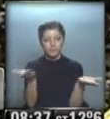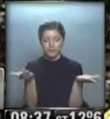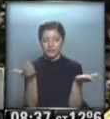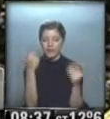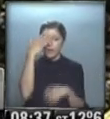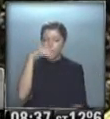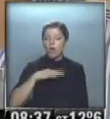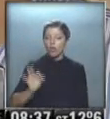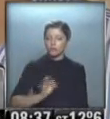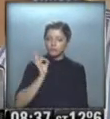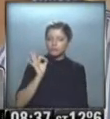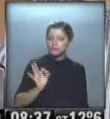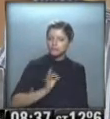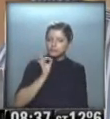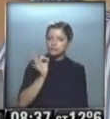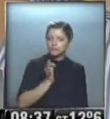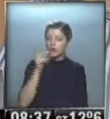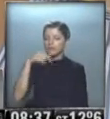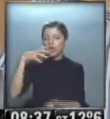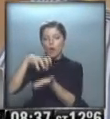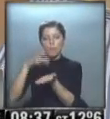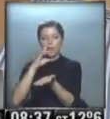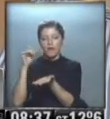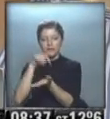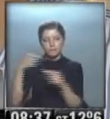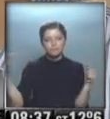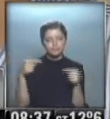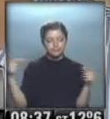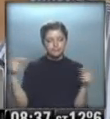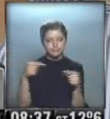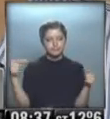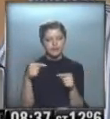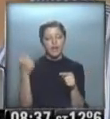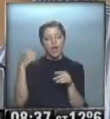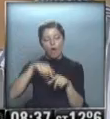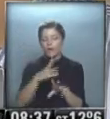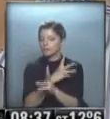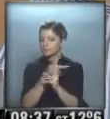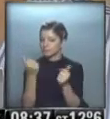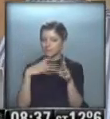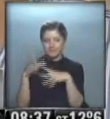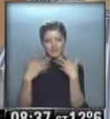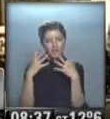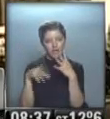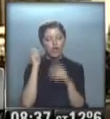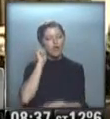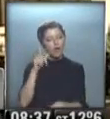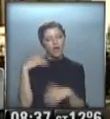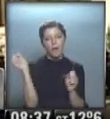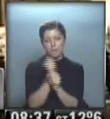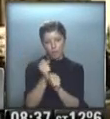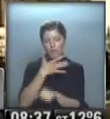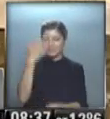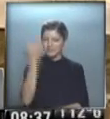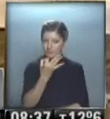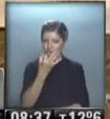demoras permanentes que el Grupo Karina ha logrado hacer mediante esta justicia cautelar a este fallo, bueno, que finalmente llegue, es obviamente una buena noticia. No se hubiera